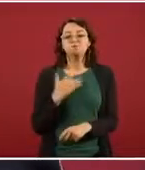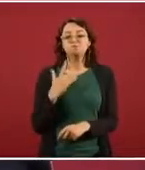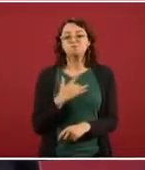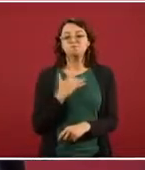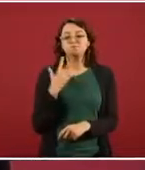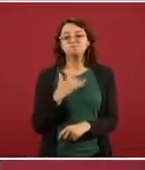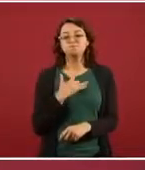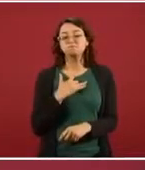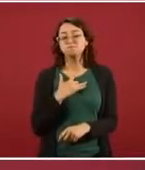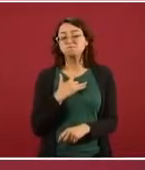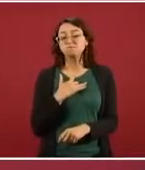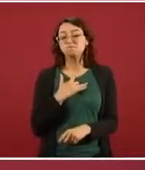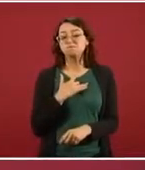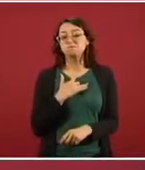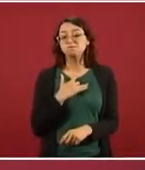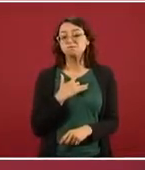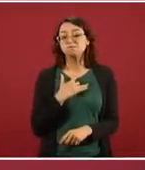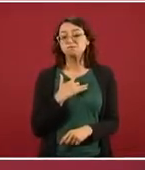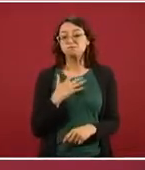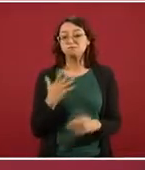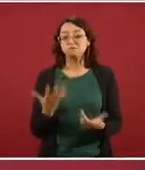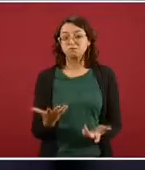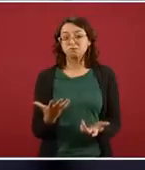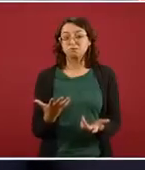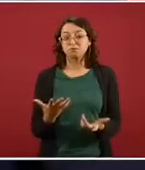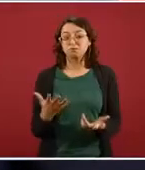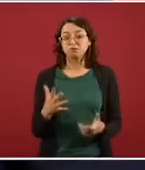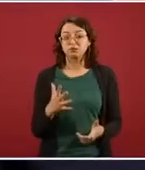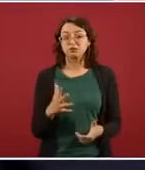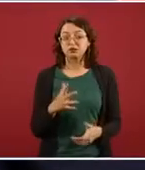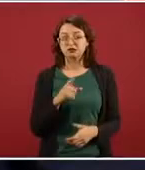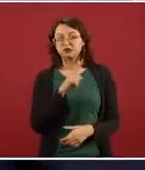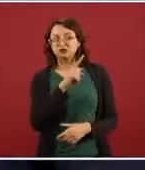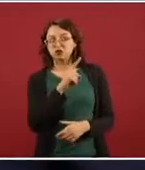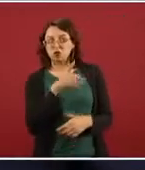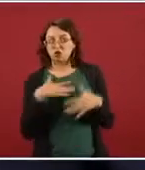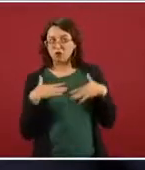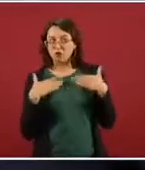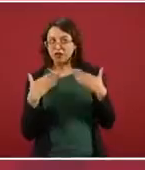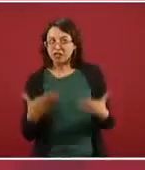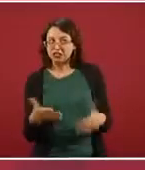que no haya la confianza suficiente